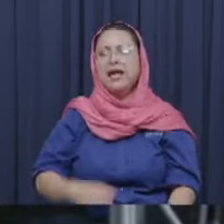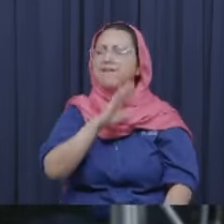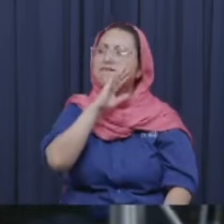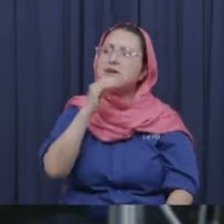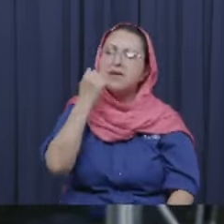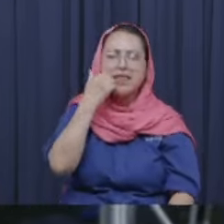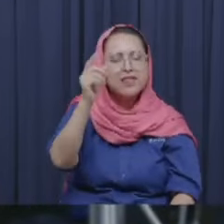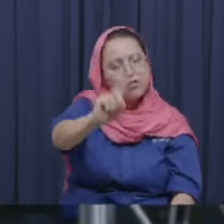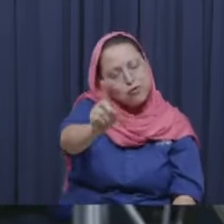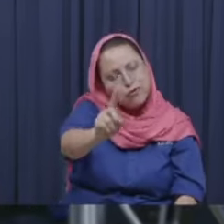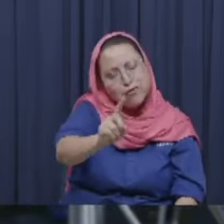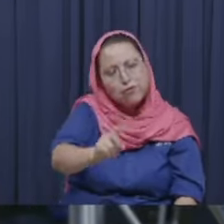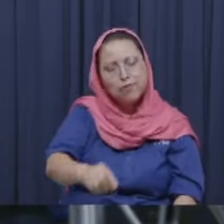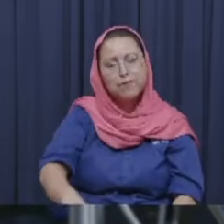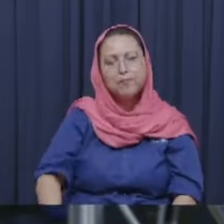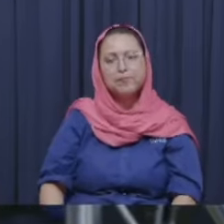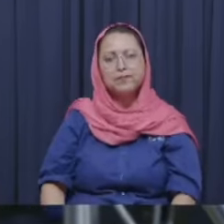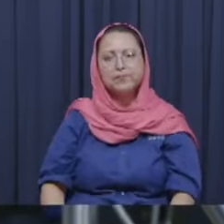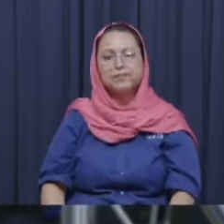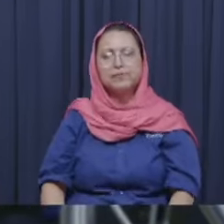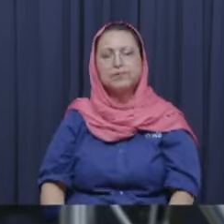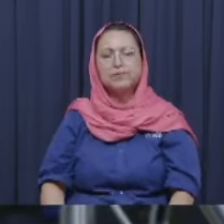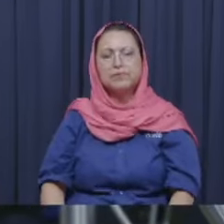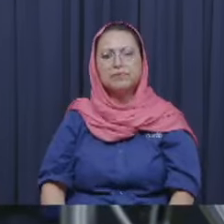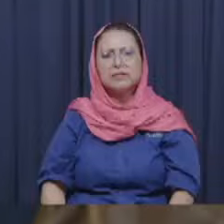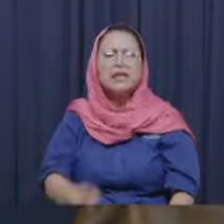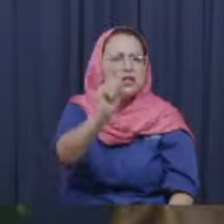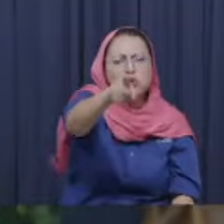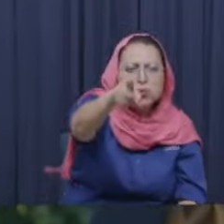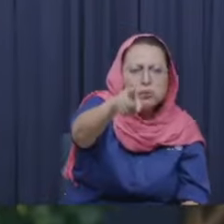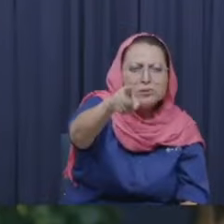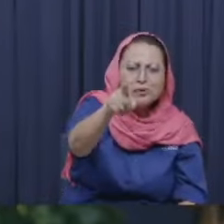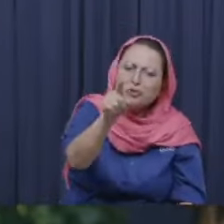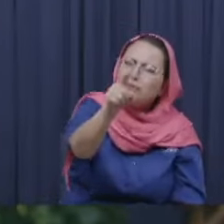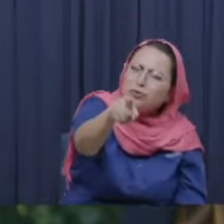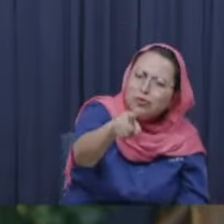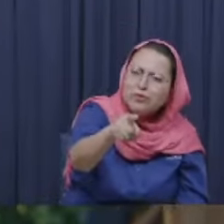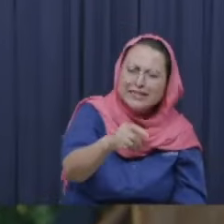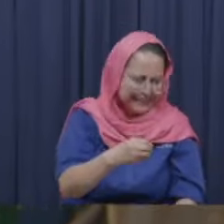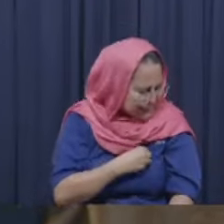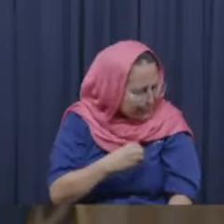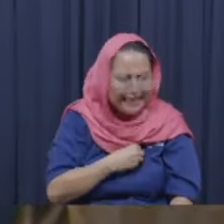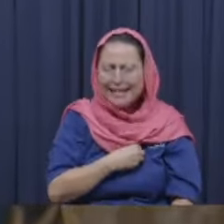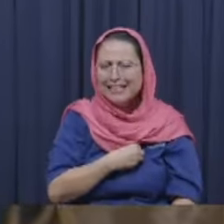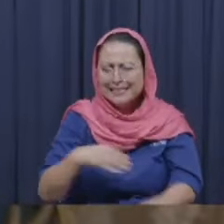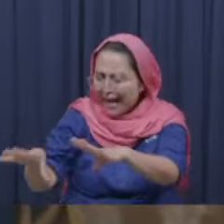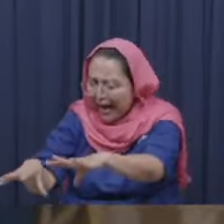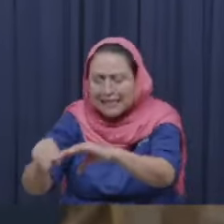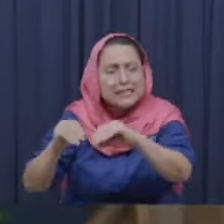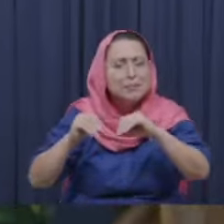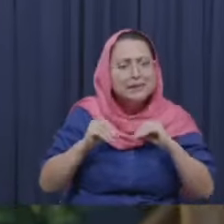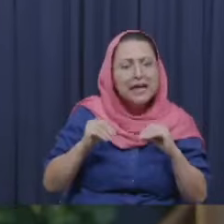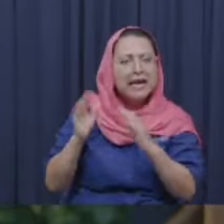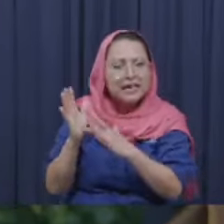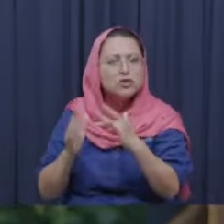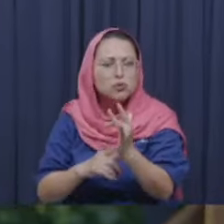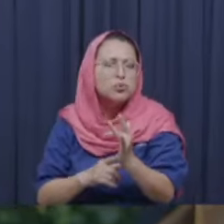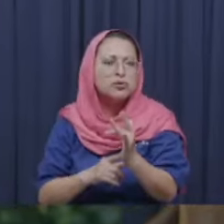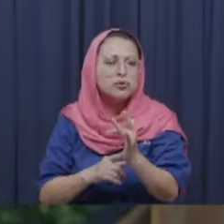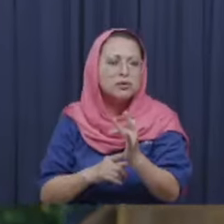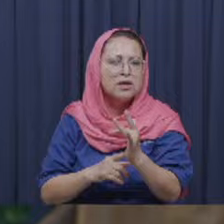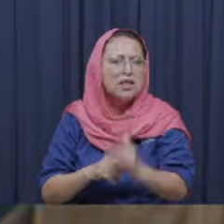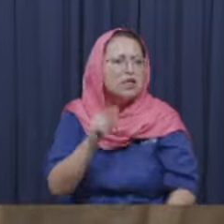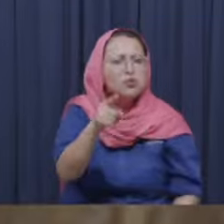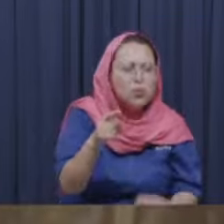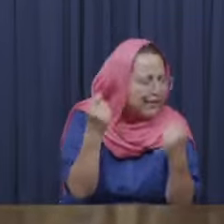Y ahora le pregunto al resto, ¿alguien aquí quiere venir? Venga, venga a reconciliarse, venga a recibir al Señor.